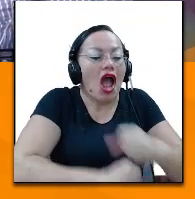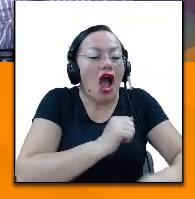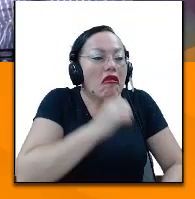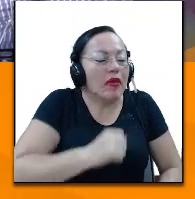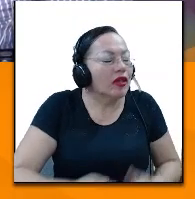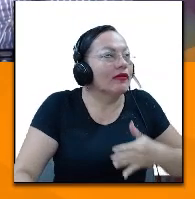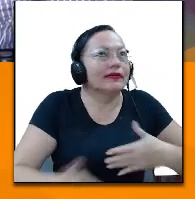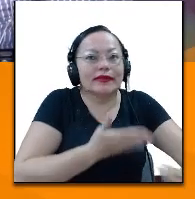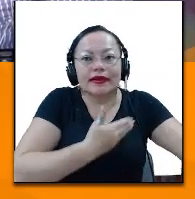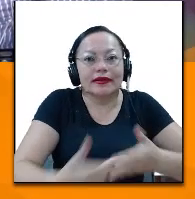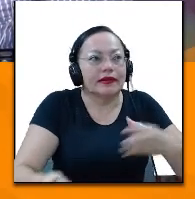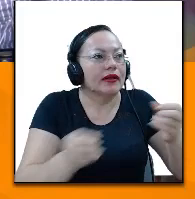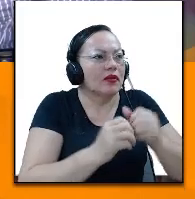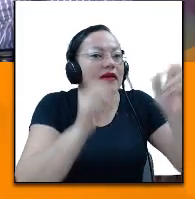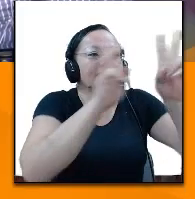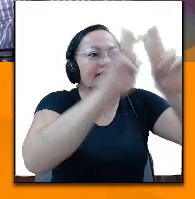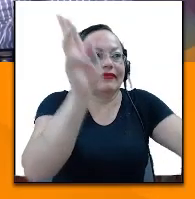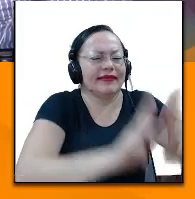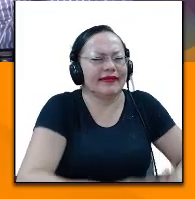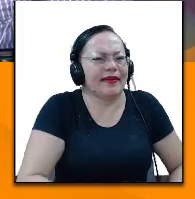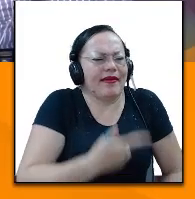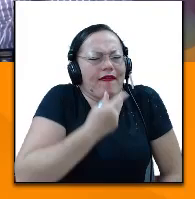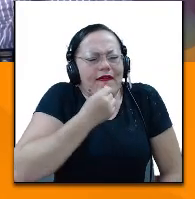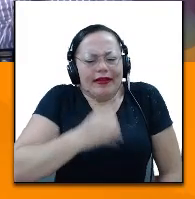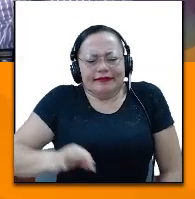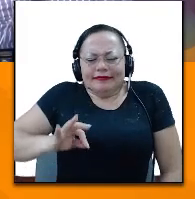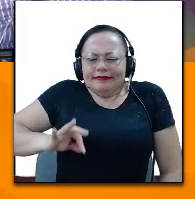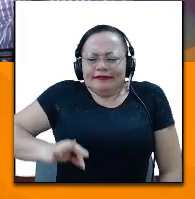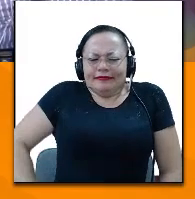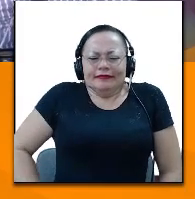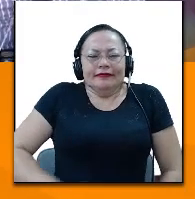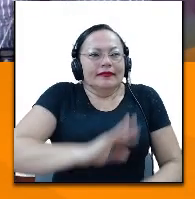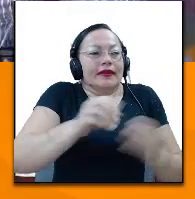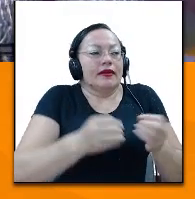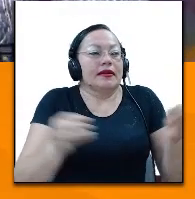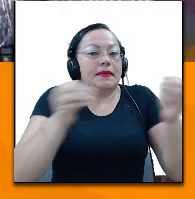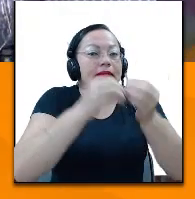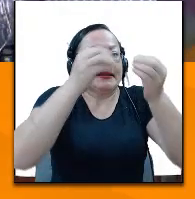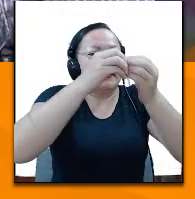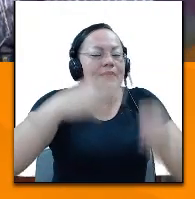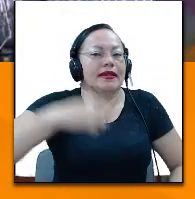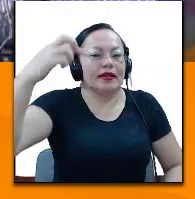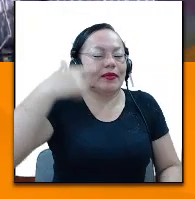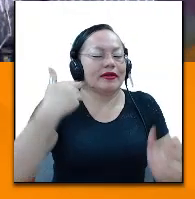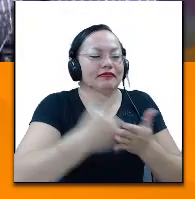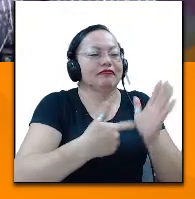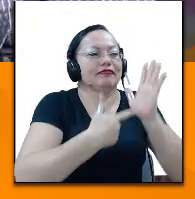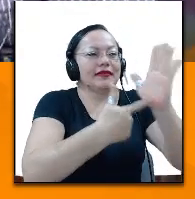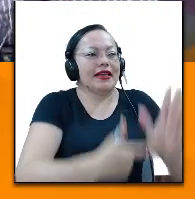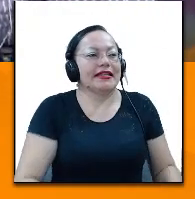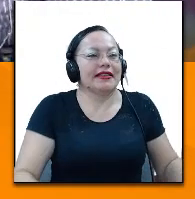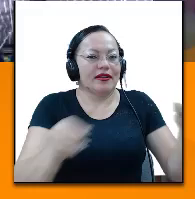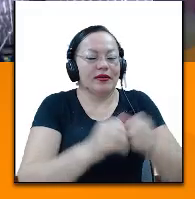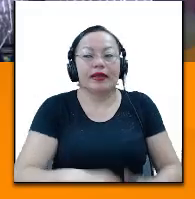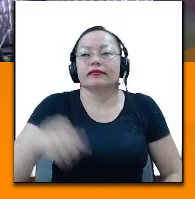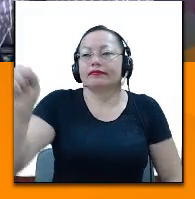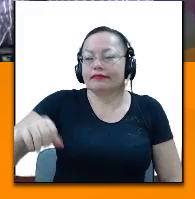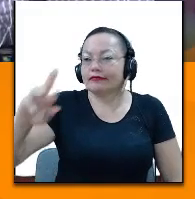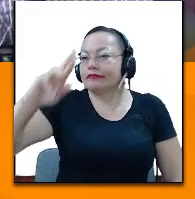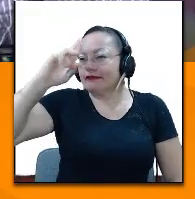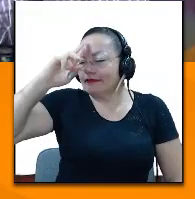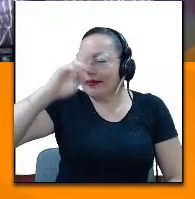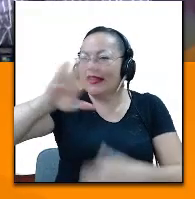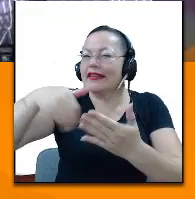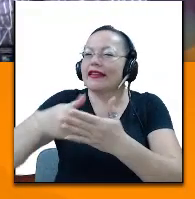ahorita, con el tema de lo virtual, seguramente van a salir muchos más profesionales graduados. Claro que sí, tocando el tema